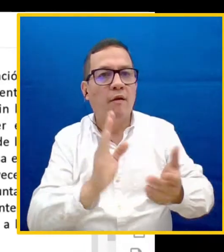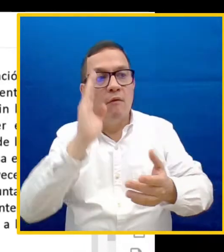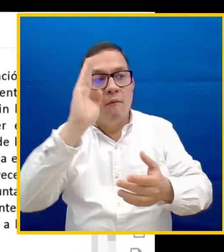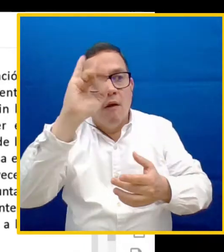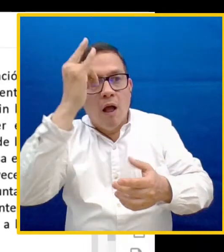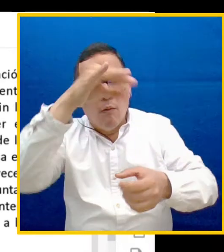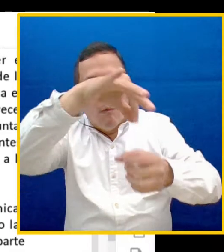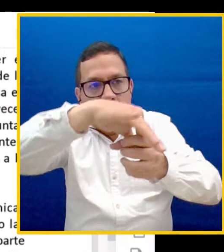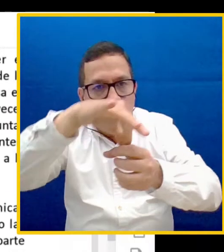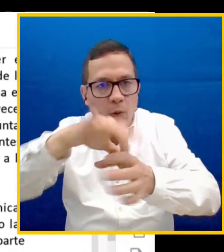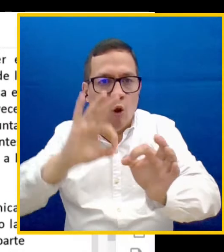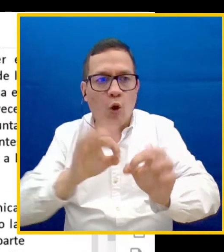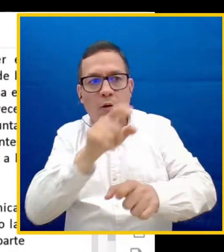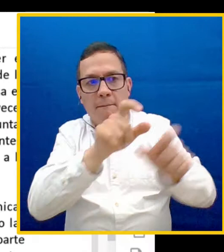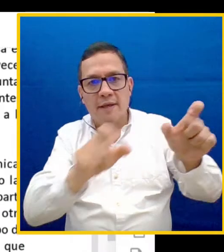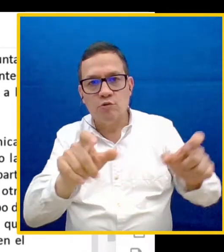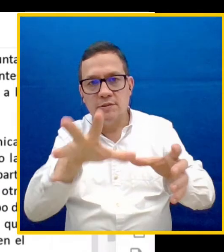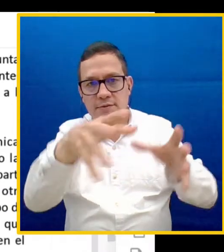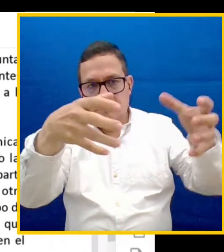opinión pública.